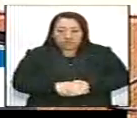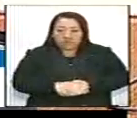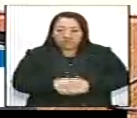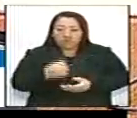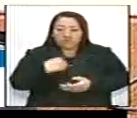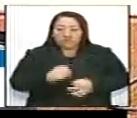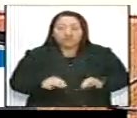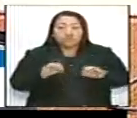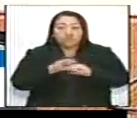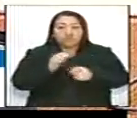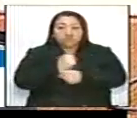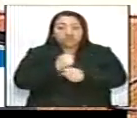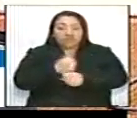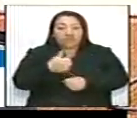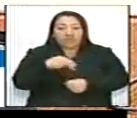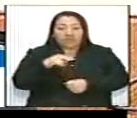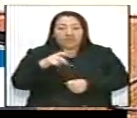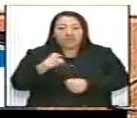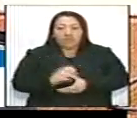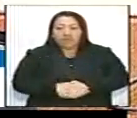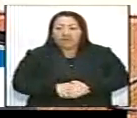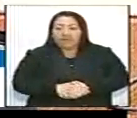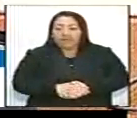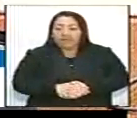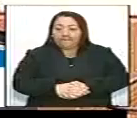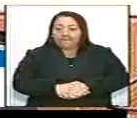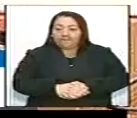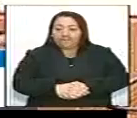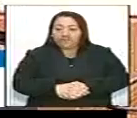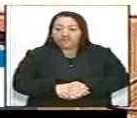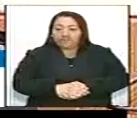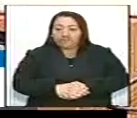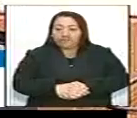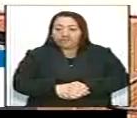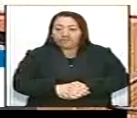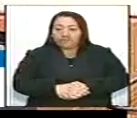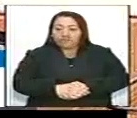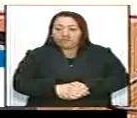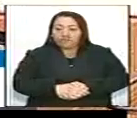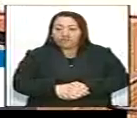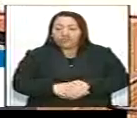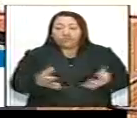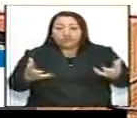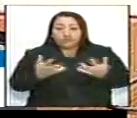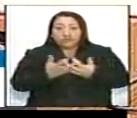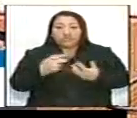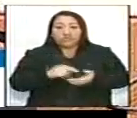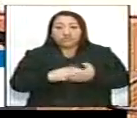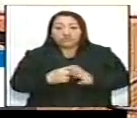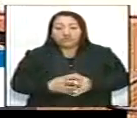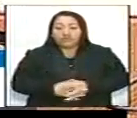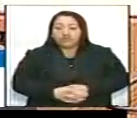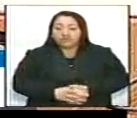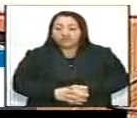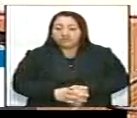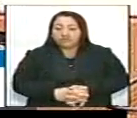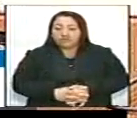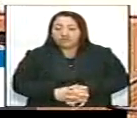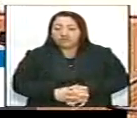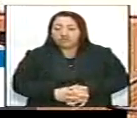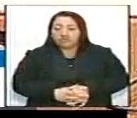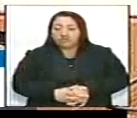más éxito en la reducción de la anemia. Y lo que es un consenso es que